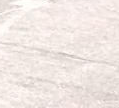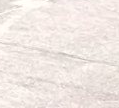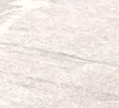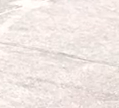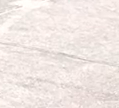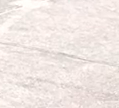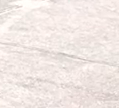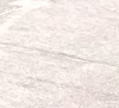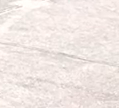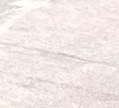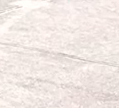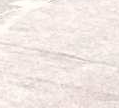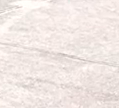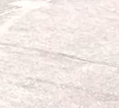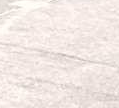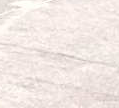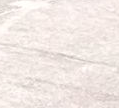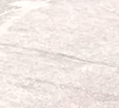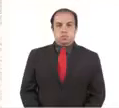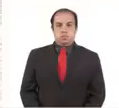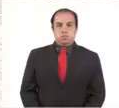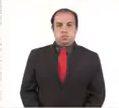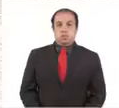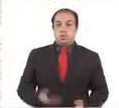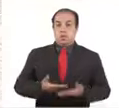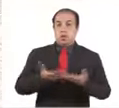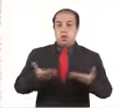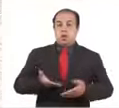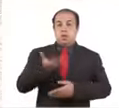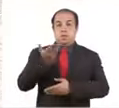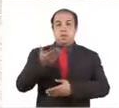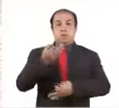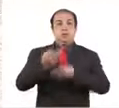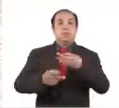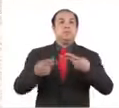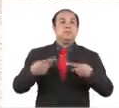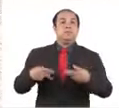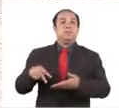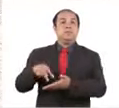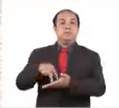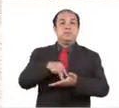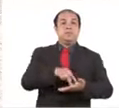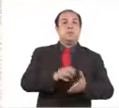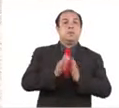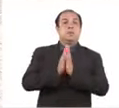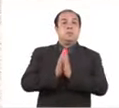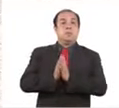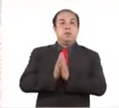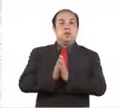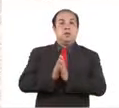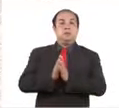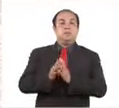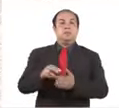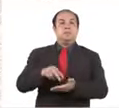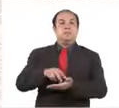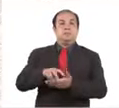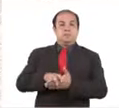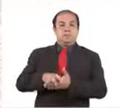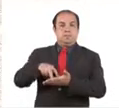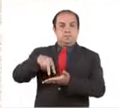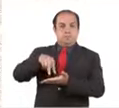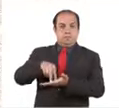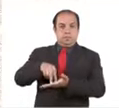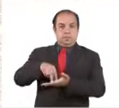A continuación, solicitamos a todas y todos los presentes sean tan amables de ponerse de pie